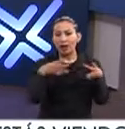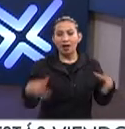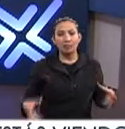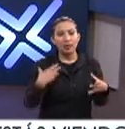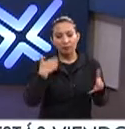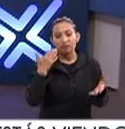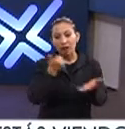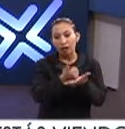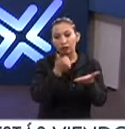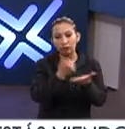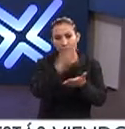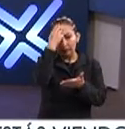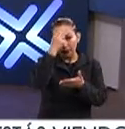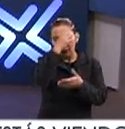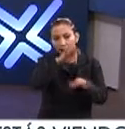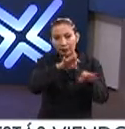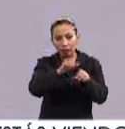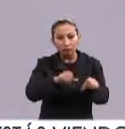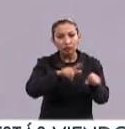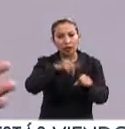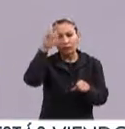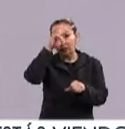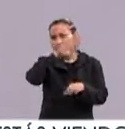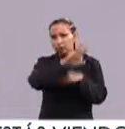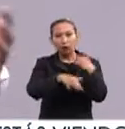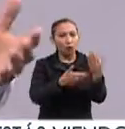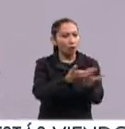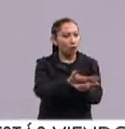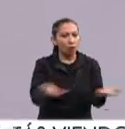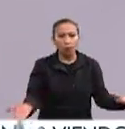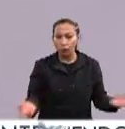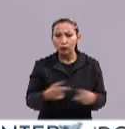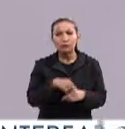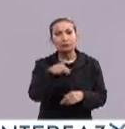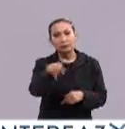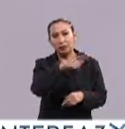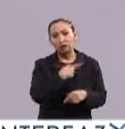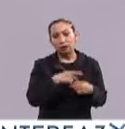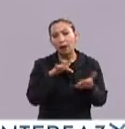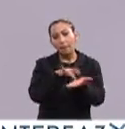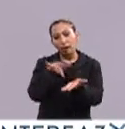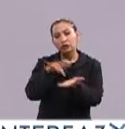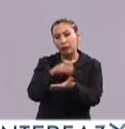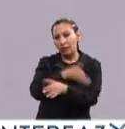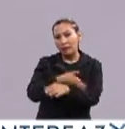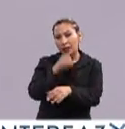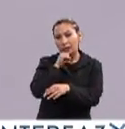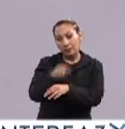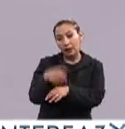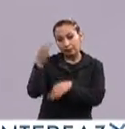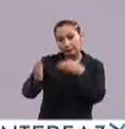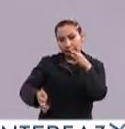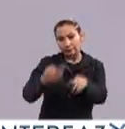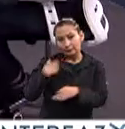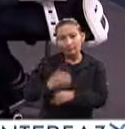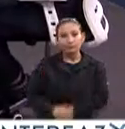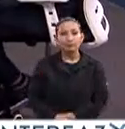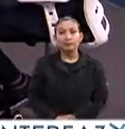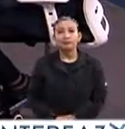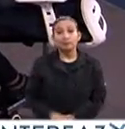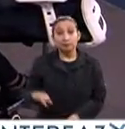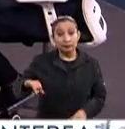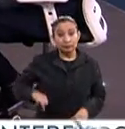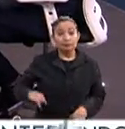claro. Que interviene enfermería, trabajo social, psicología, todos, y obviamente el apoyo de los familiares, ¿no? Es fundamental. Claro.